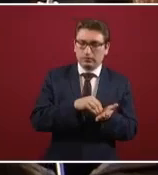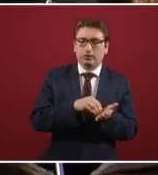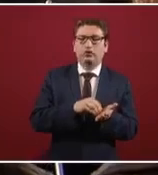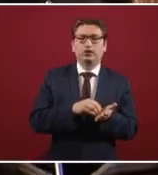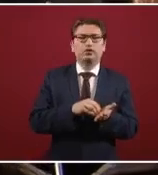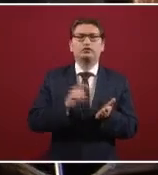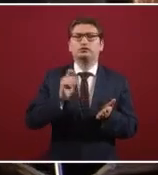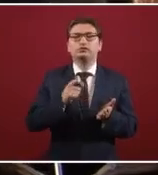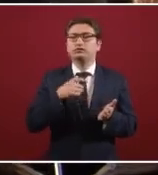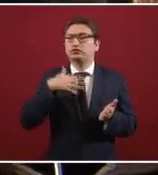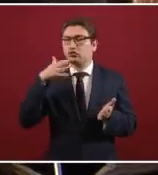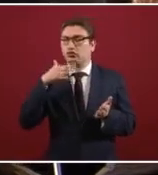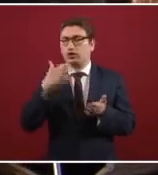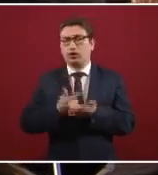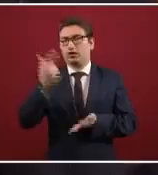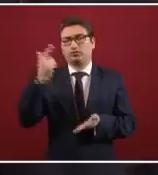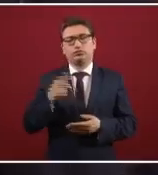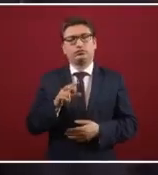grave la corrupción